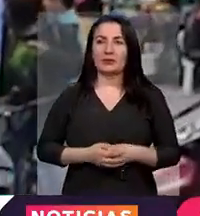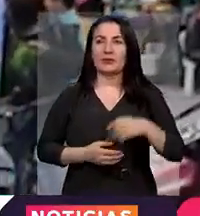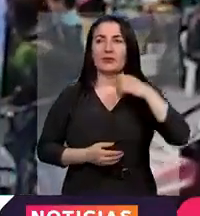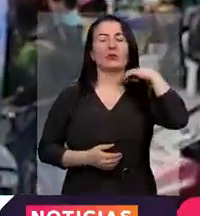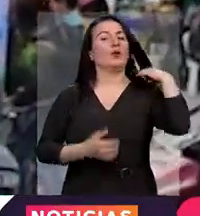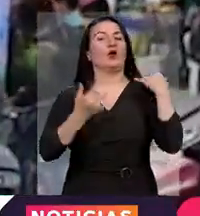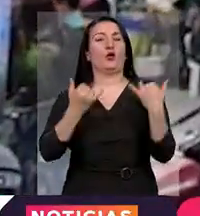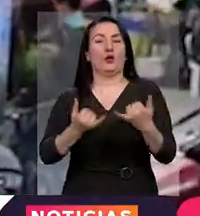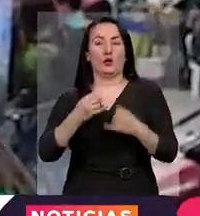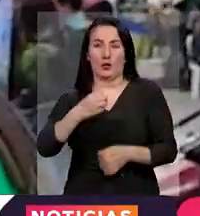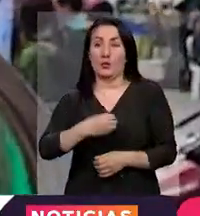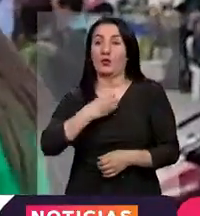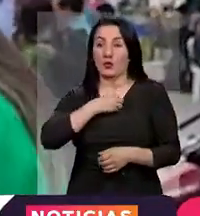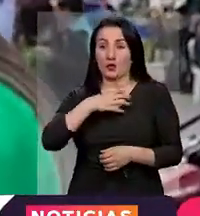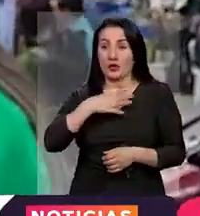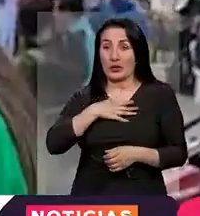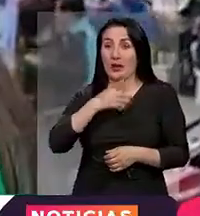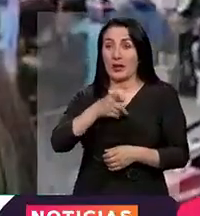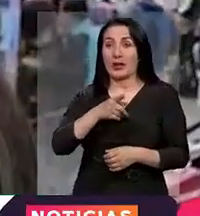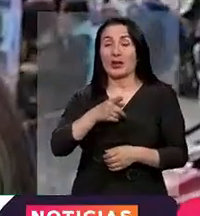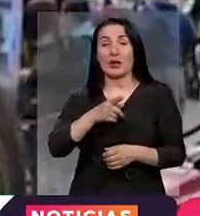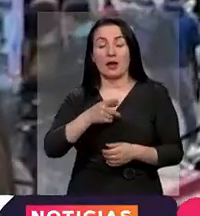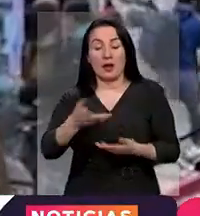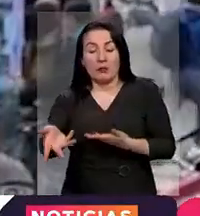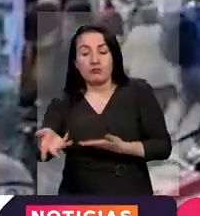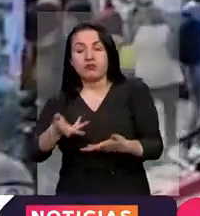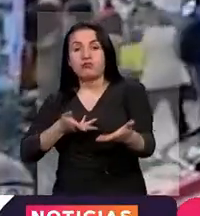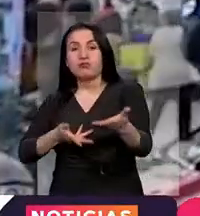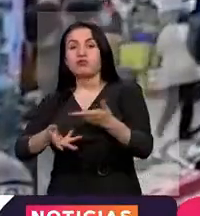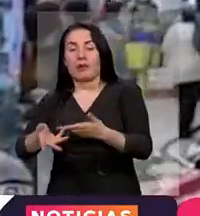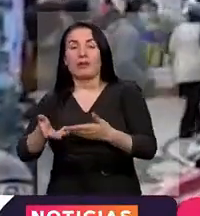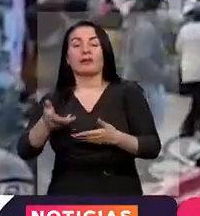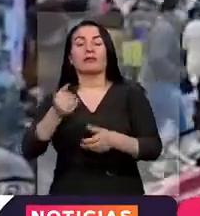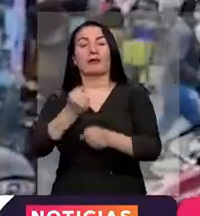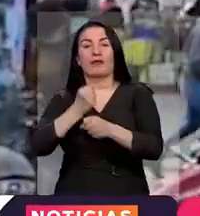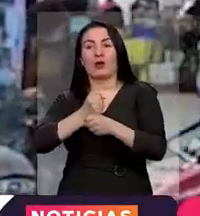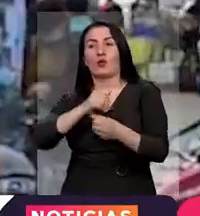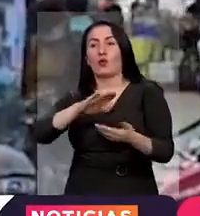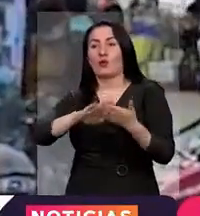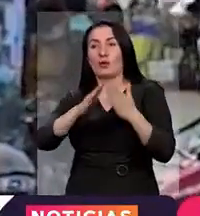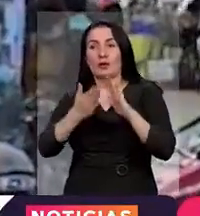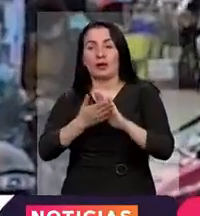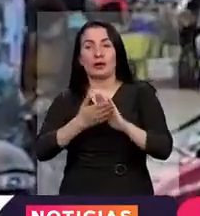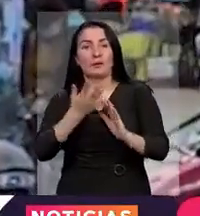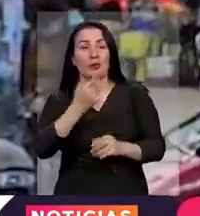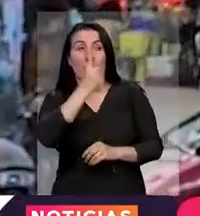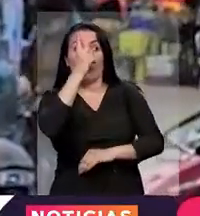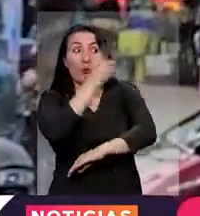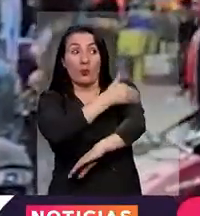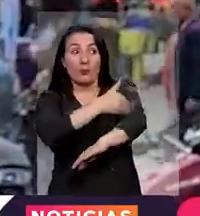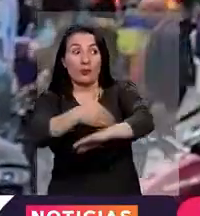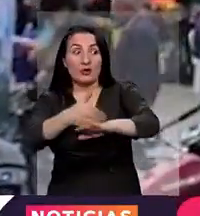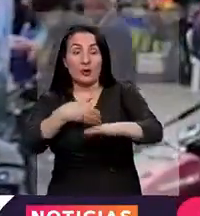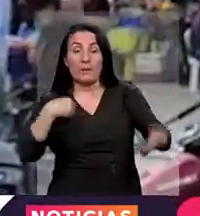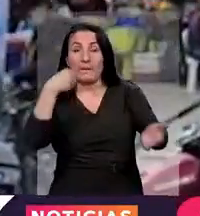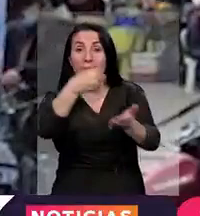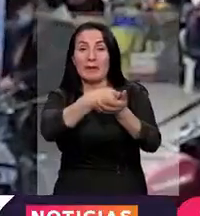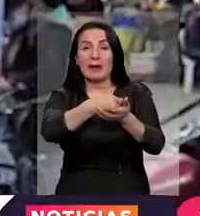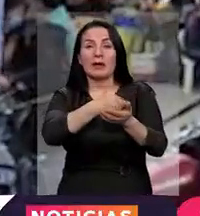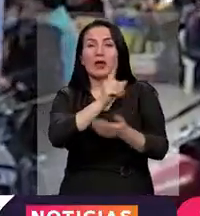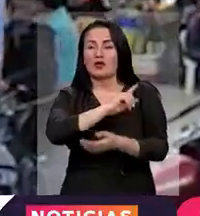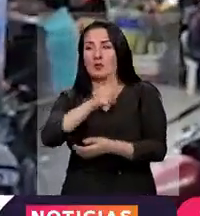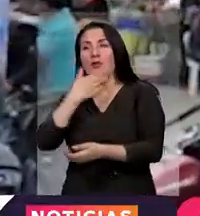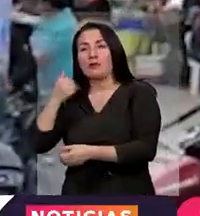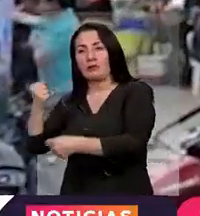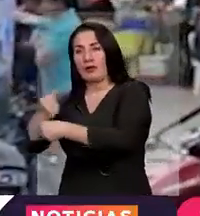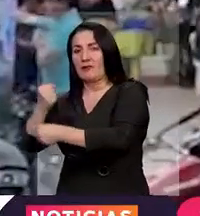Hoy tiene una oportunidad de conmutar esto a través de trabajo comunitario, es decir, que en vez de que le cobren alrededor de 1.000.000 de pesos por el comparendo, puedan trabajar